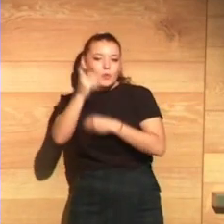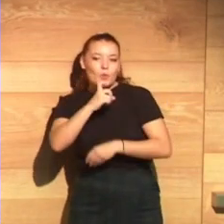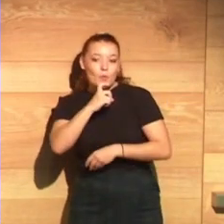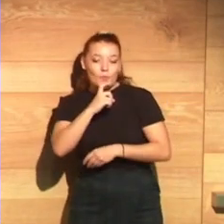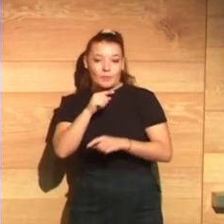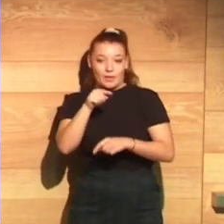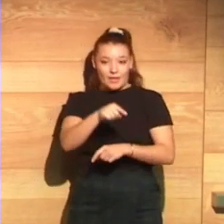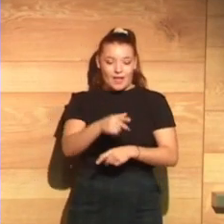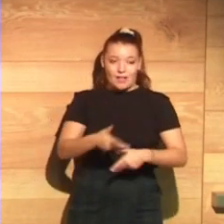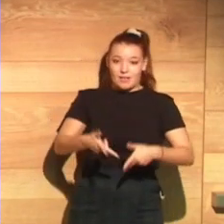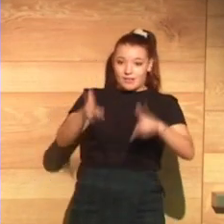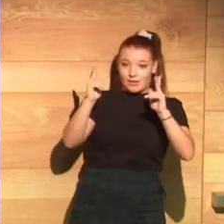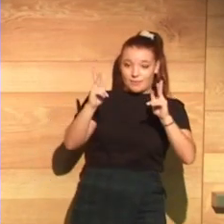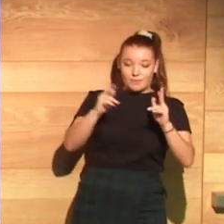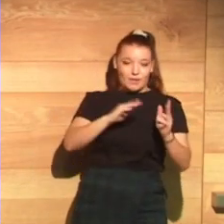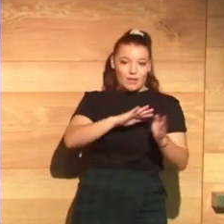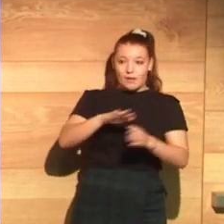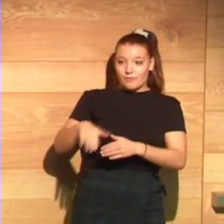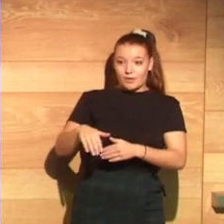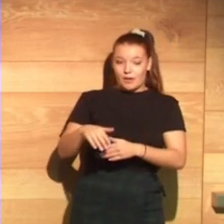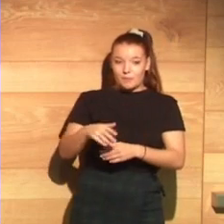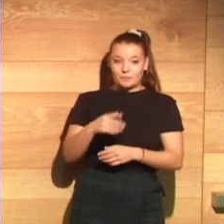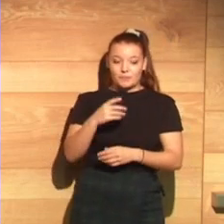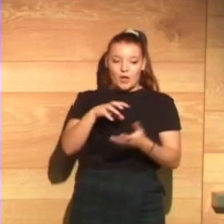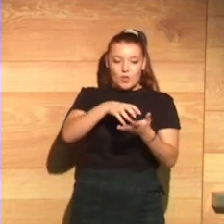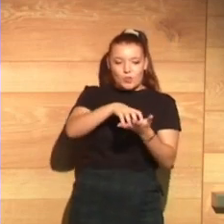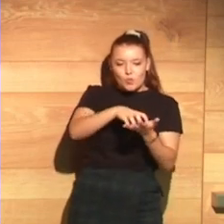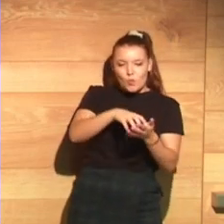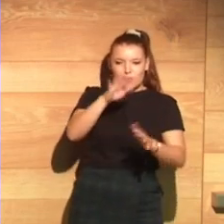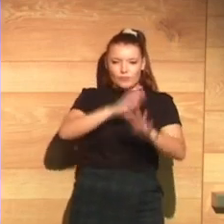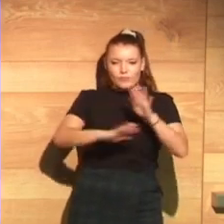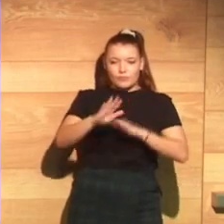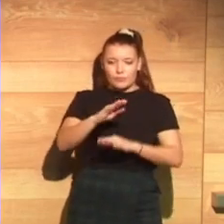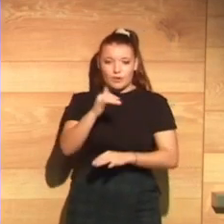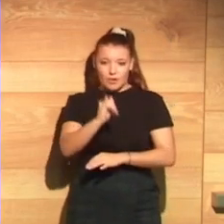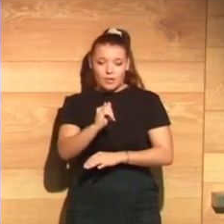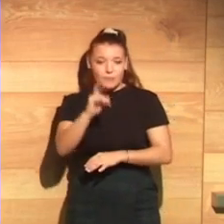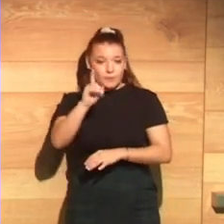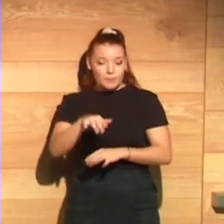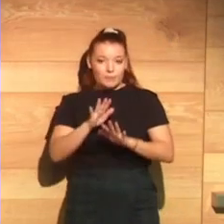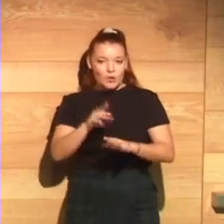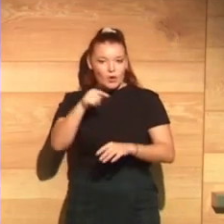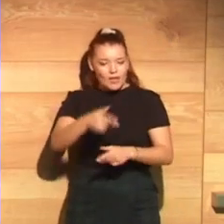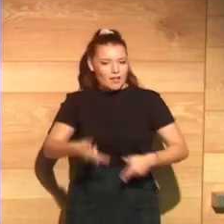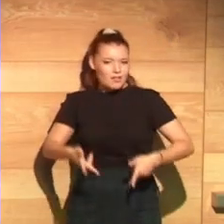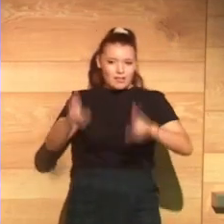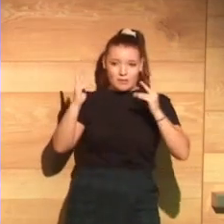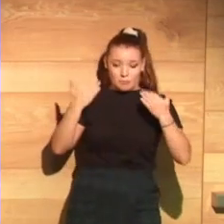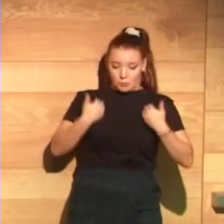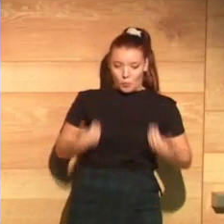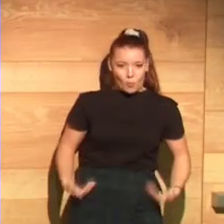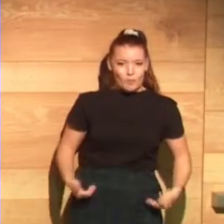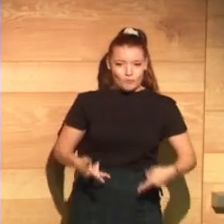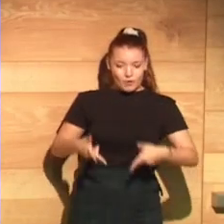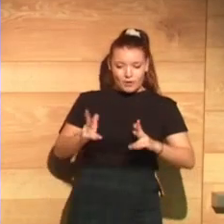libre, aunque luego tuviera sus perturbaciones, ¿no? Por la mala vida que le daban los hombres, pero en ese sentido era una tía muy libre, sí, con